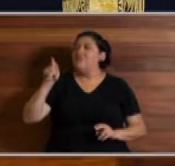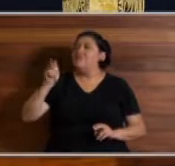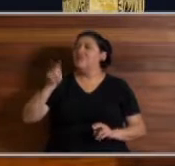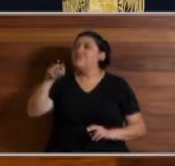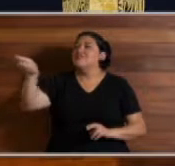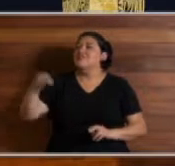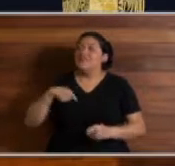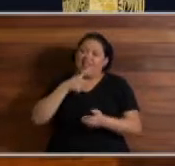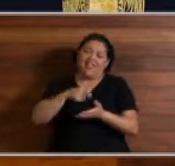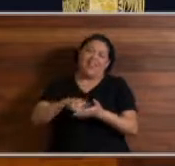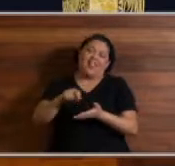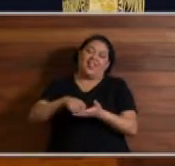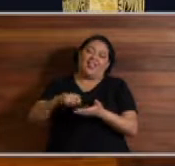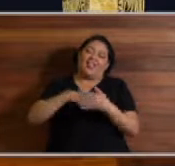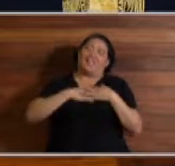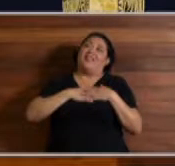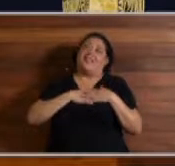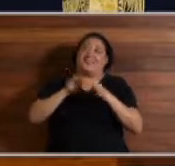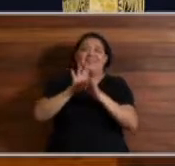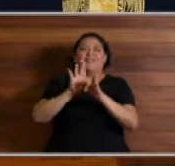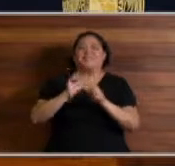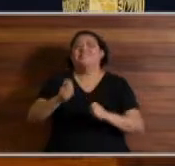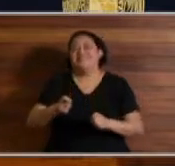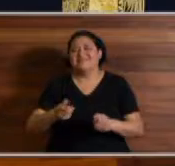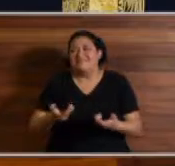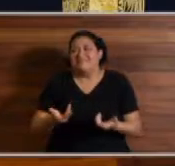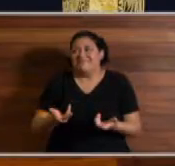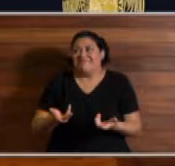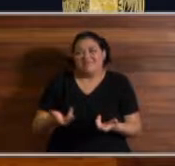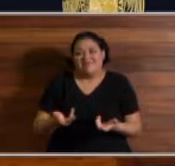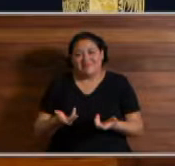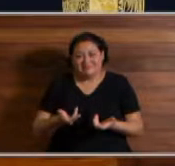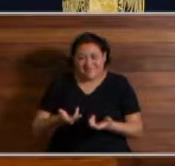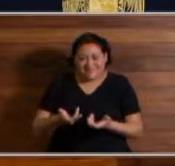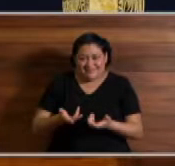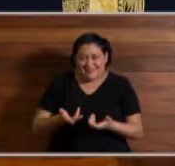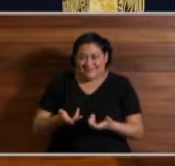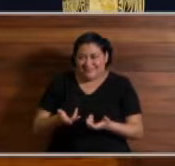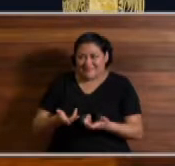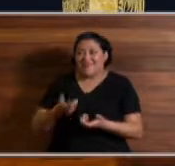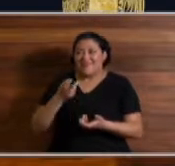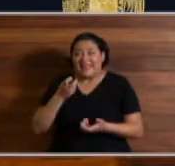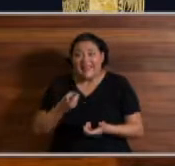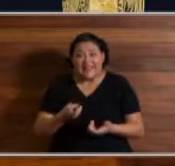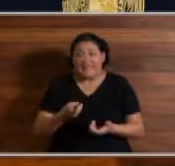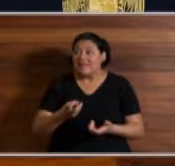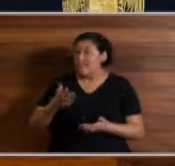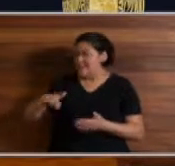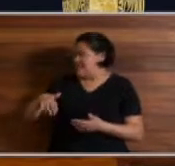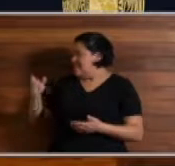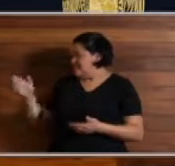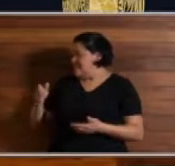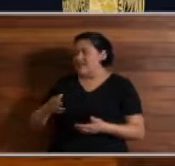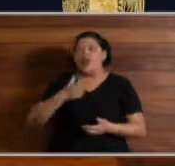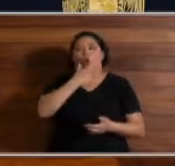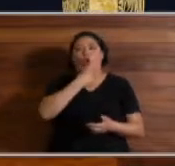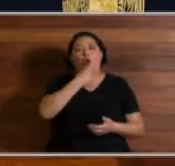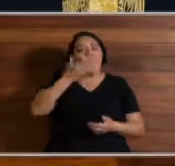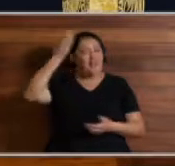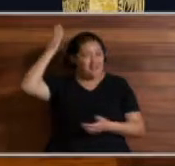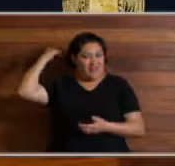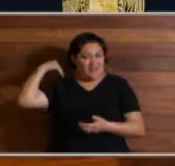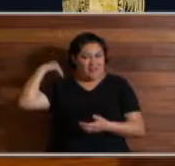Ah, El doctor Sigmund Freud